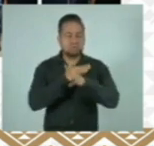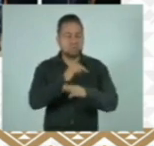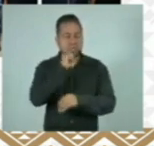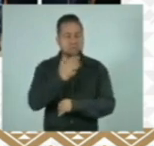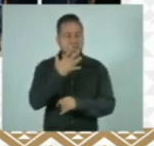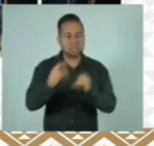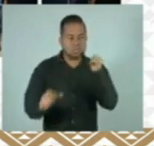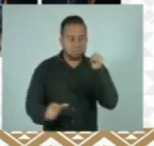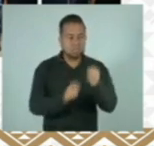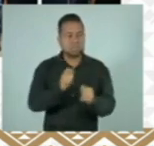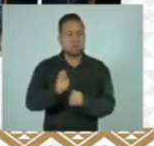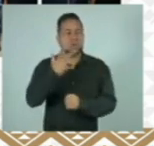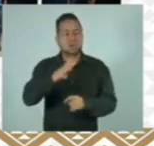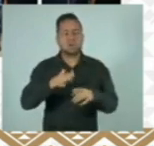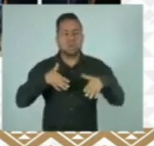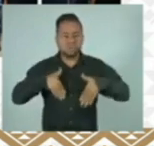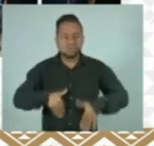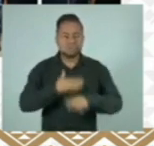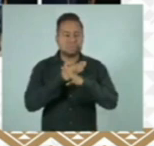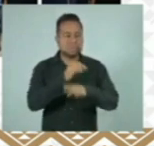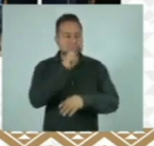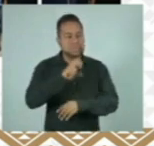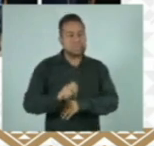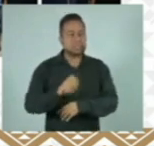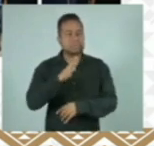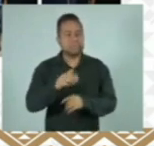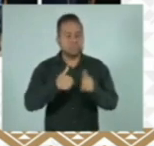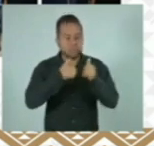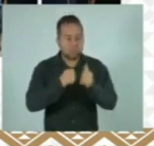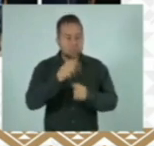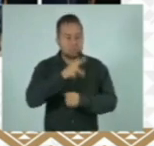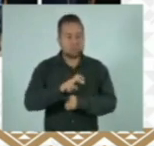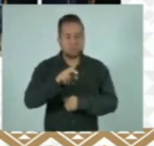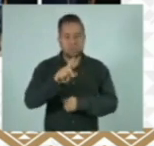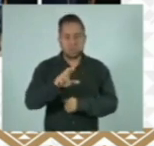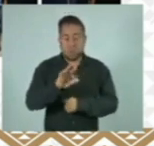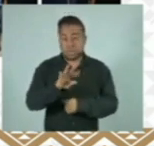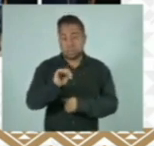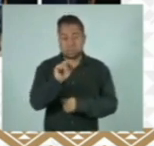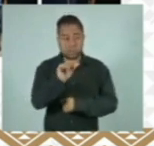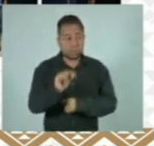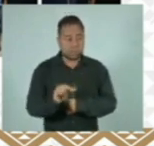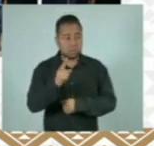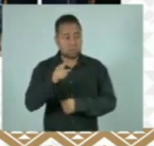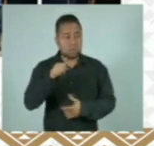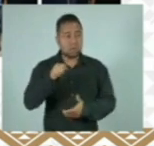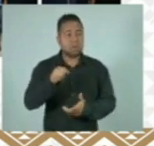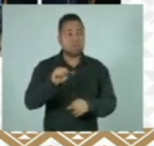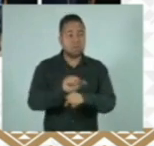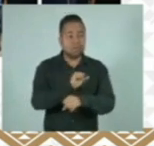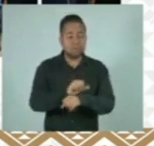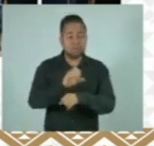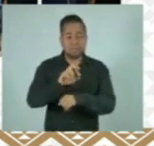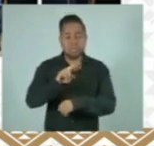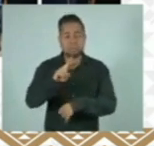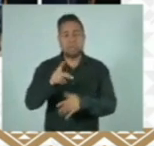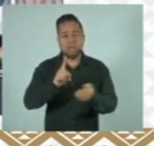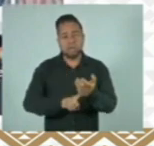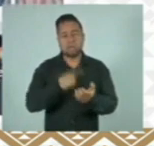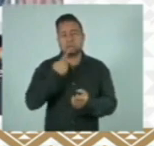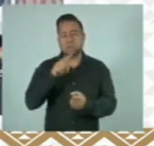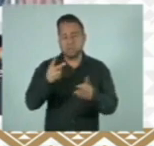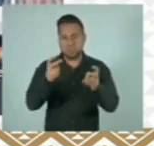cinco cargadores de arma, 10 placas balísticas, 35 dosis de cristal, 249 cartuchos y una cabeza marca CRB color blanca con reporte de